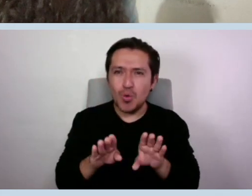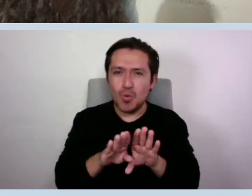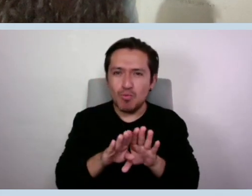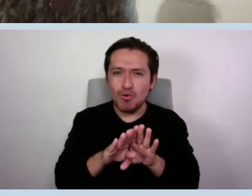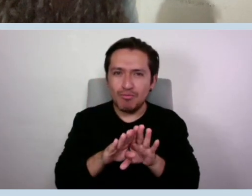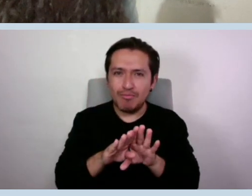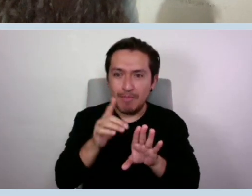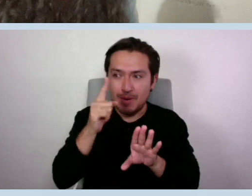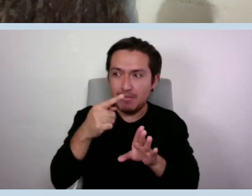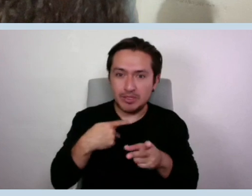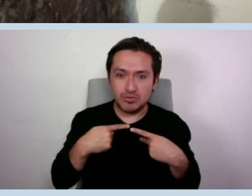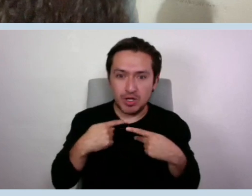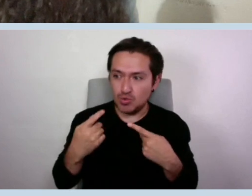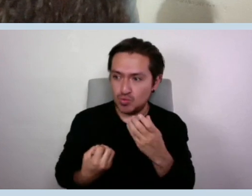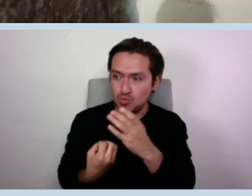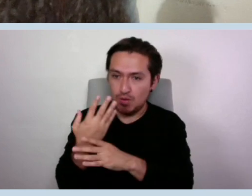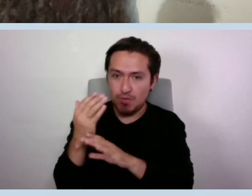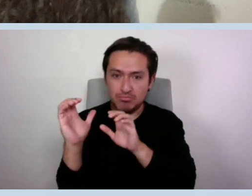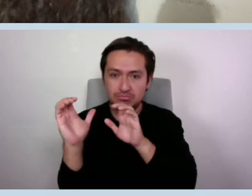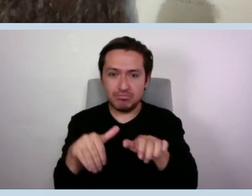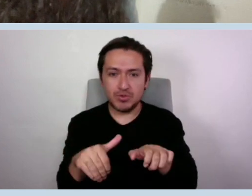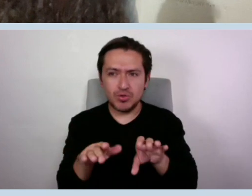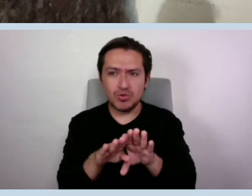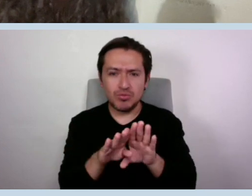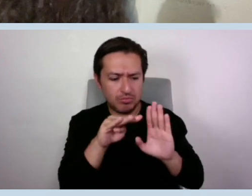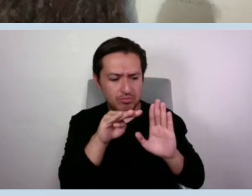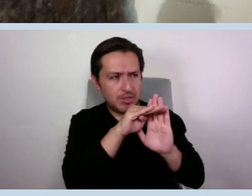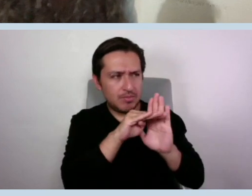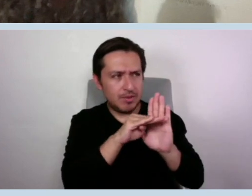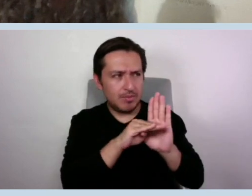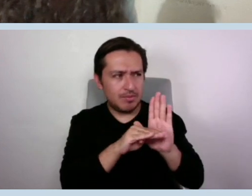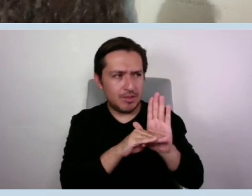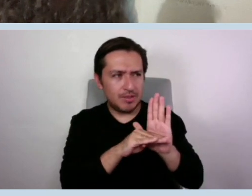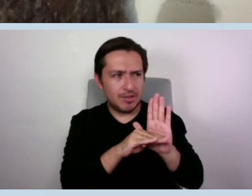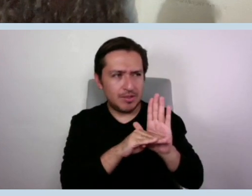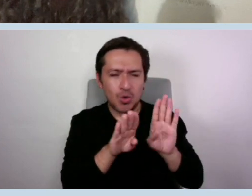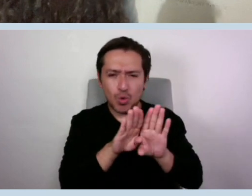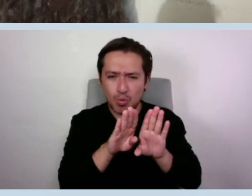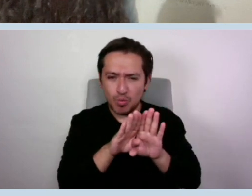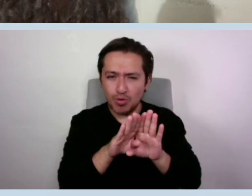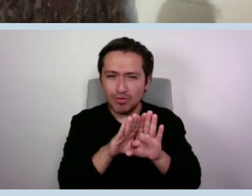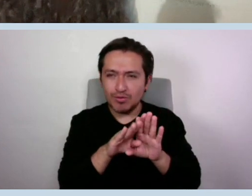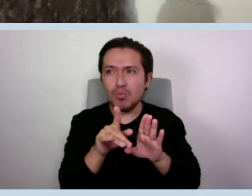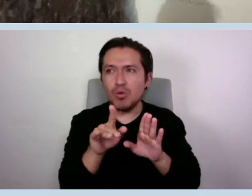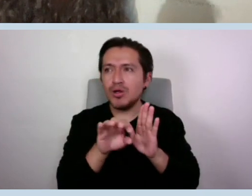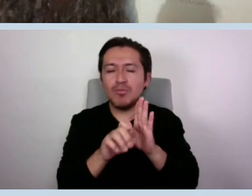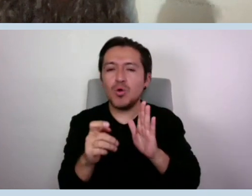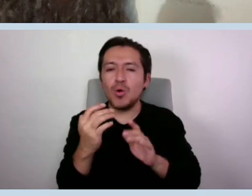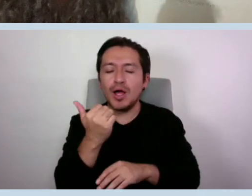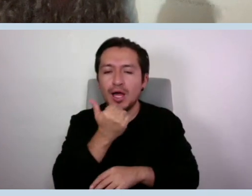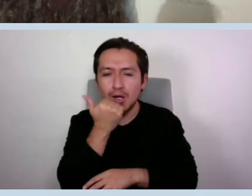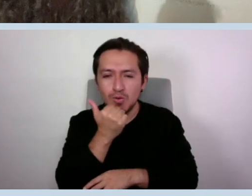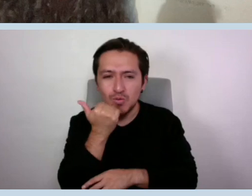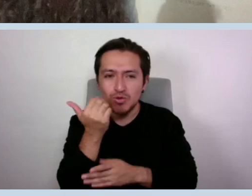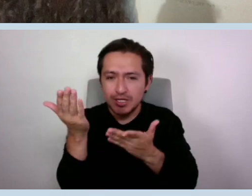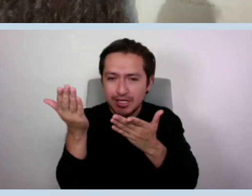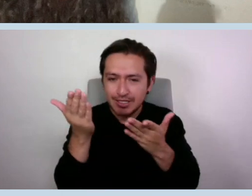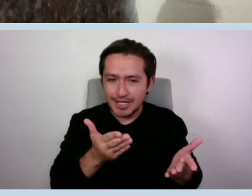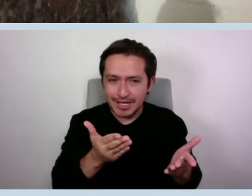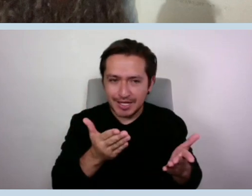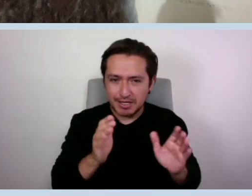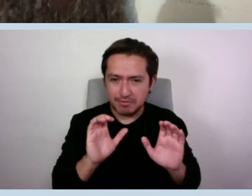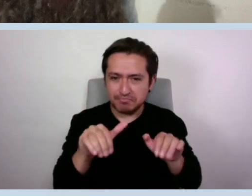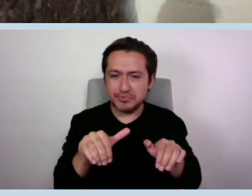que lleguen eh de de Pues sí estudiantes de que que lleguen a